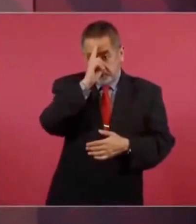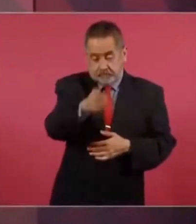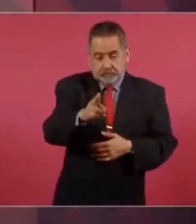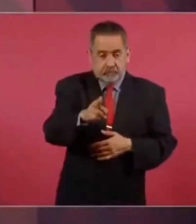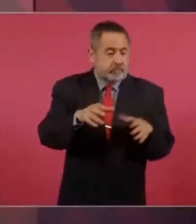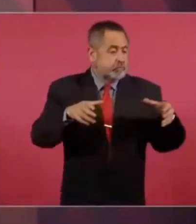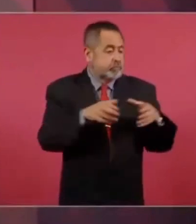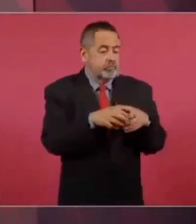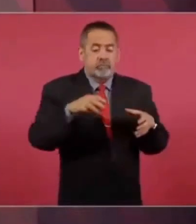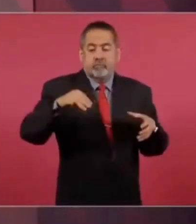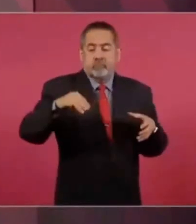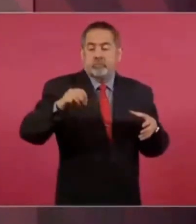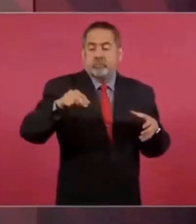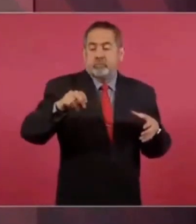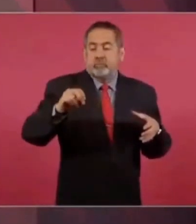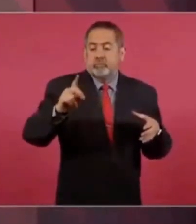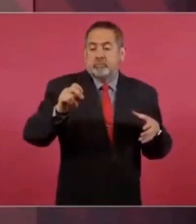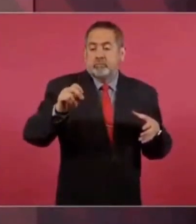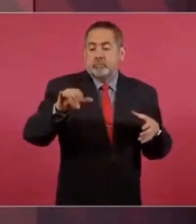monopolios,